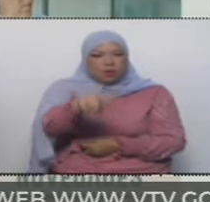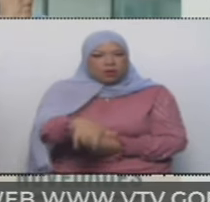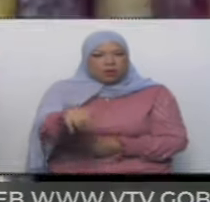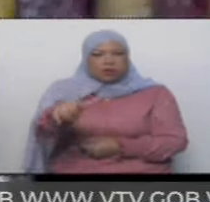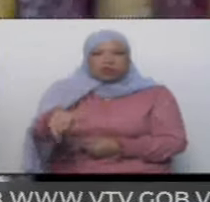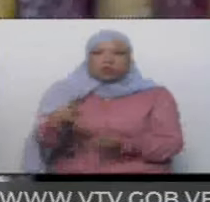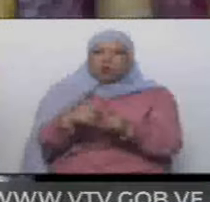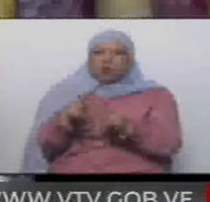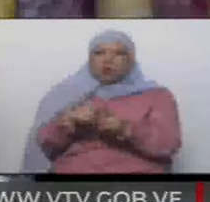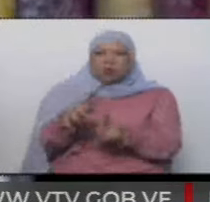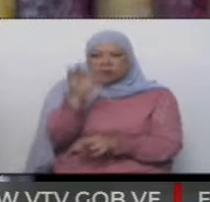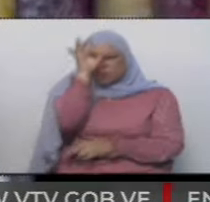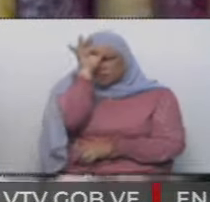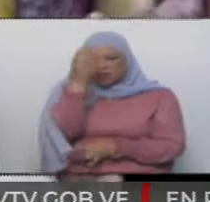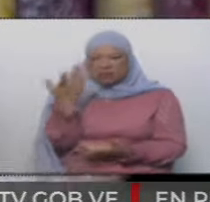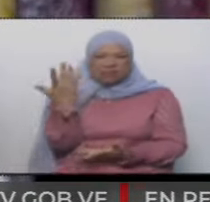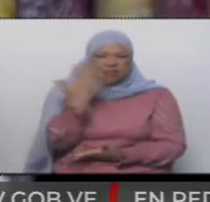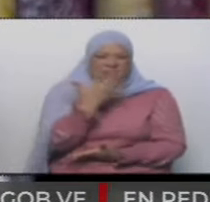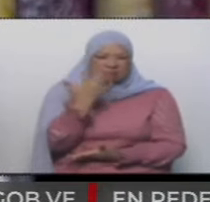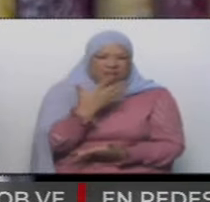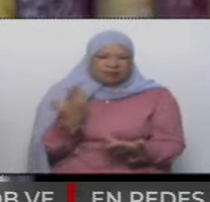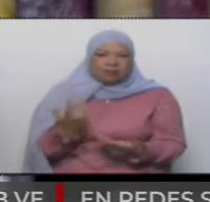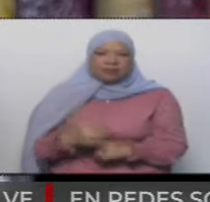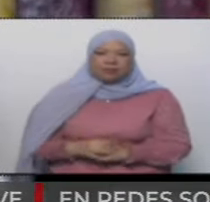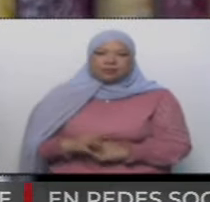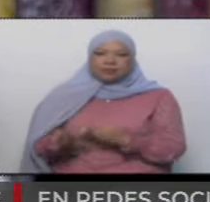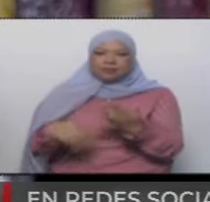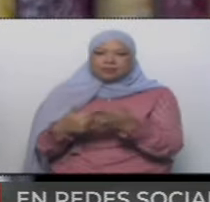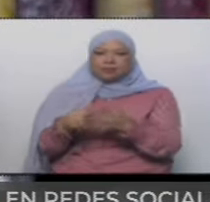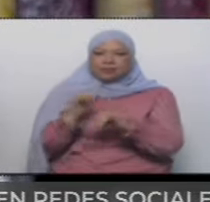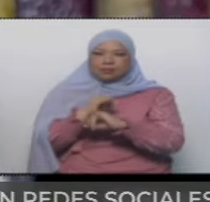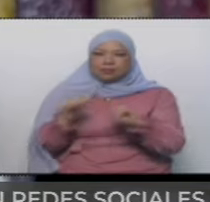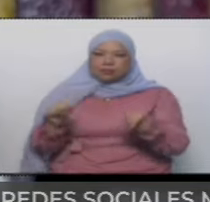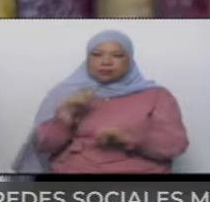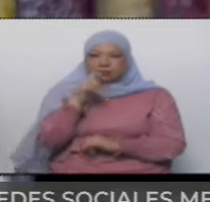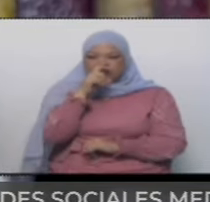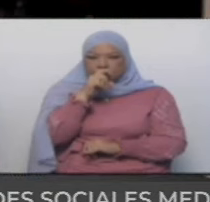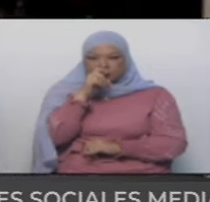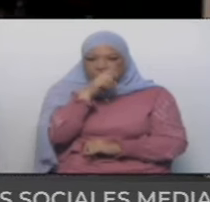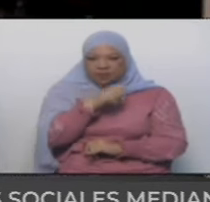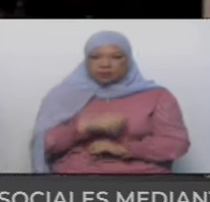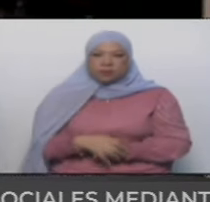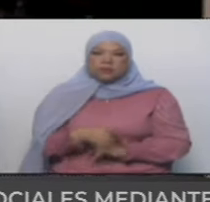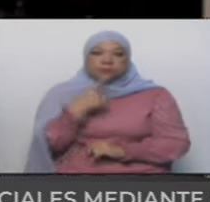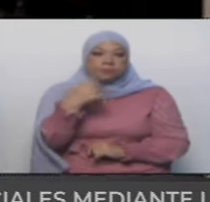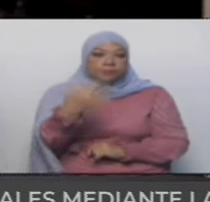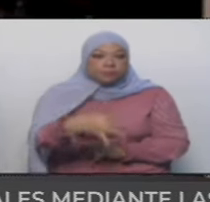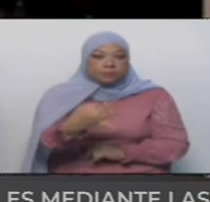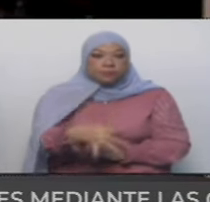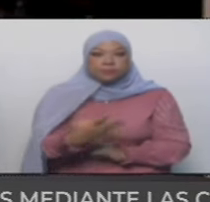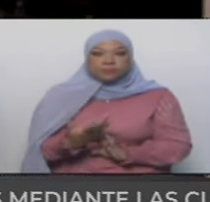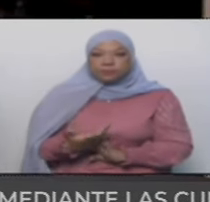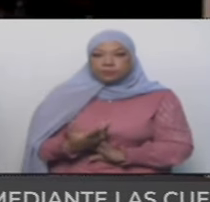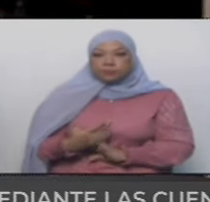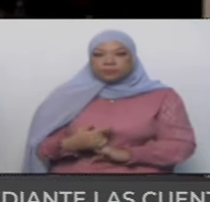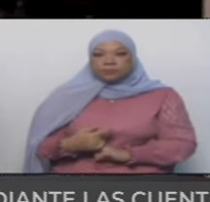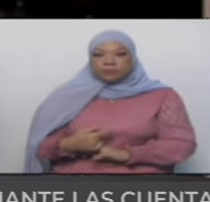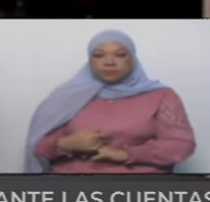de otros países. ¿Y por qué usted llega a esa conclusión? Porque es la verdad.